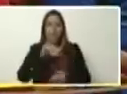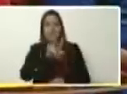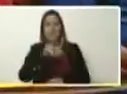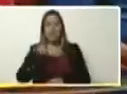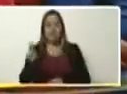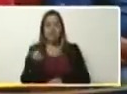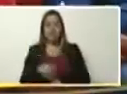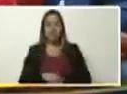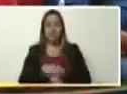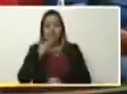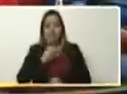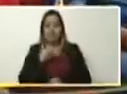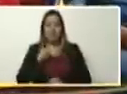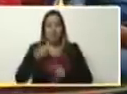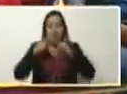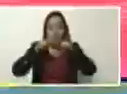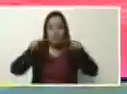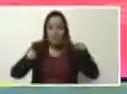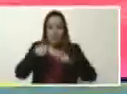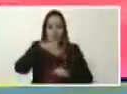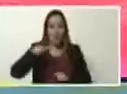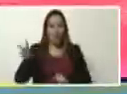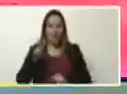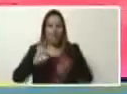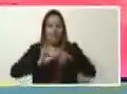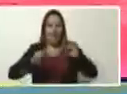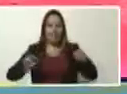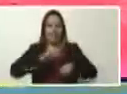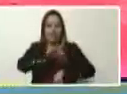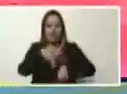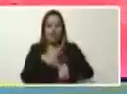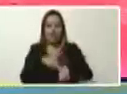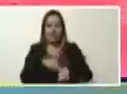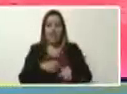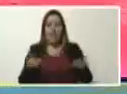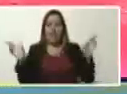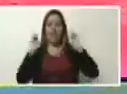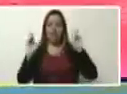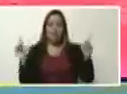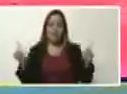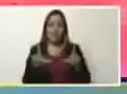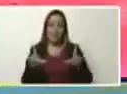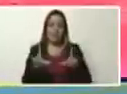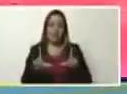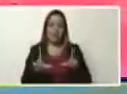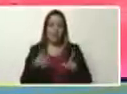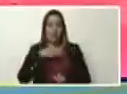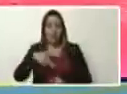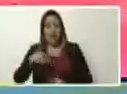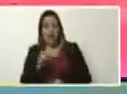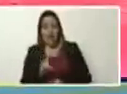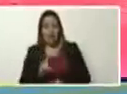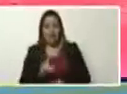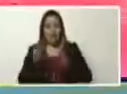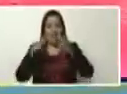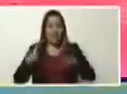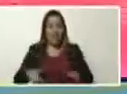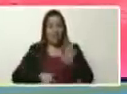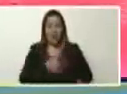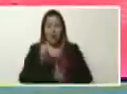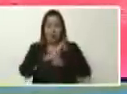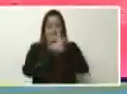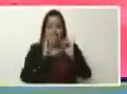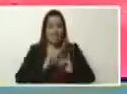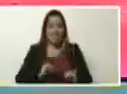31, y yo le digo al pueblo de Venezuela en cadena nacional de radio y televisión, vamos a tener las navidades más